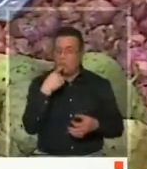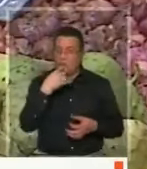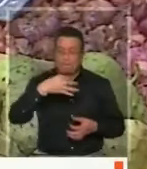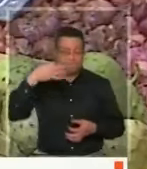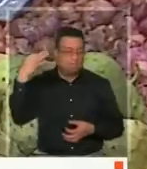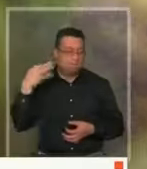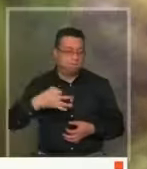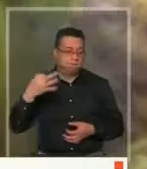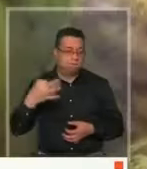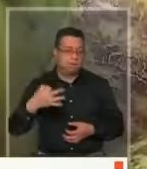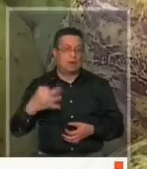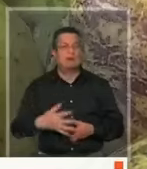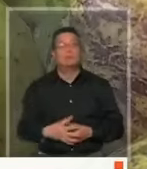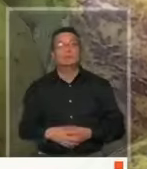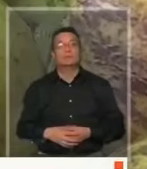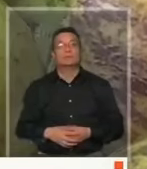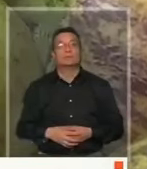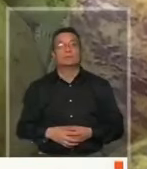Llegar y servírsela.